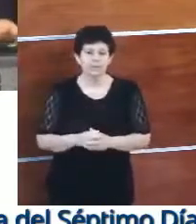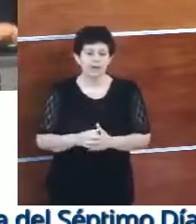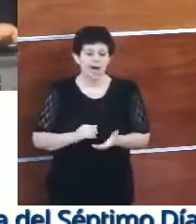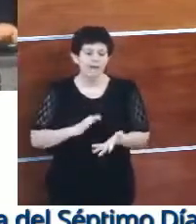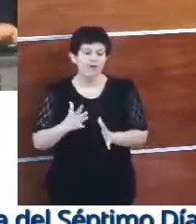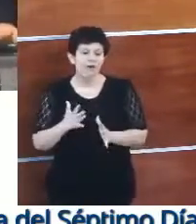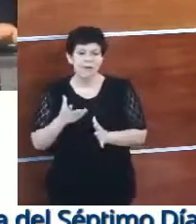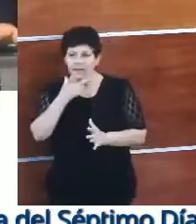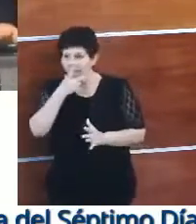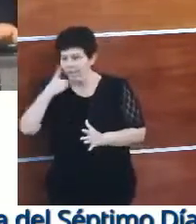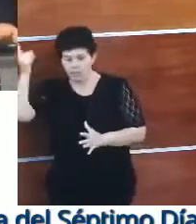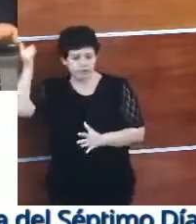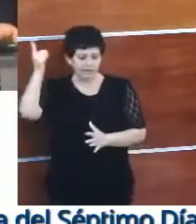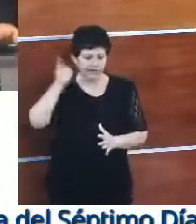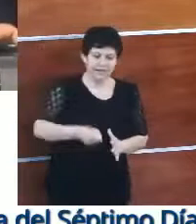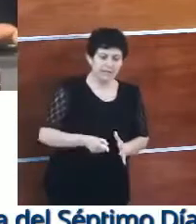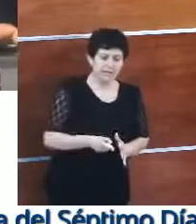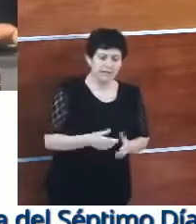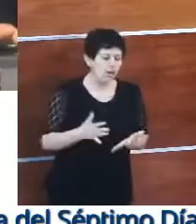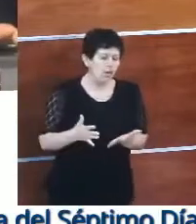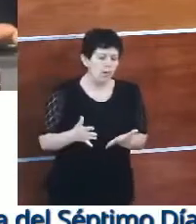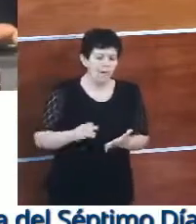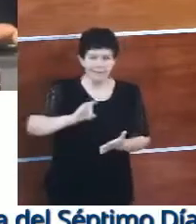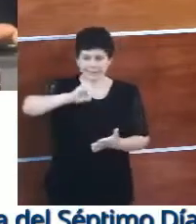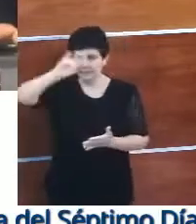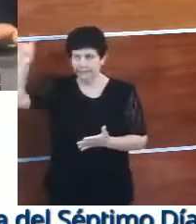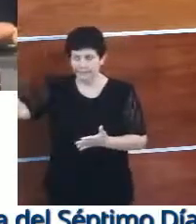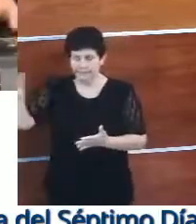castigo sobre Satanás.